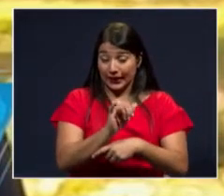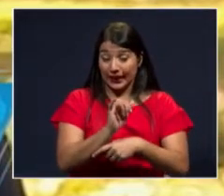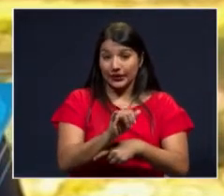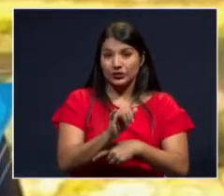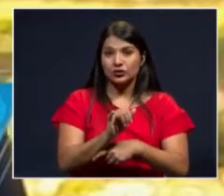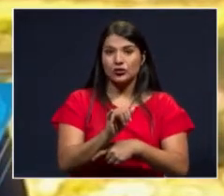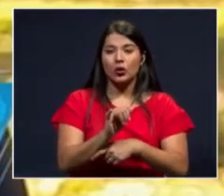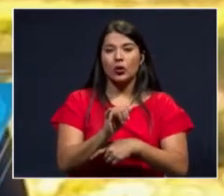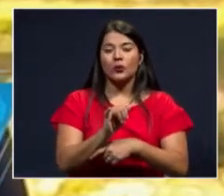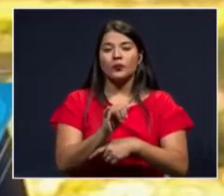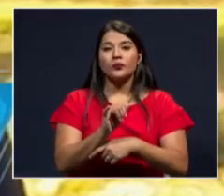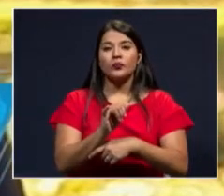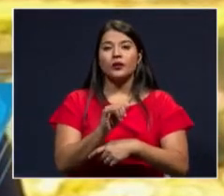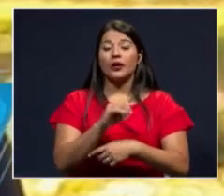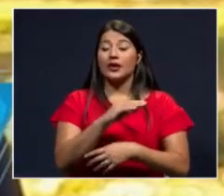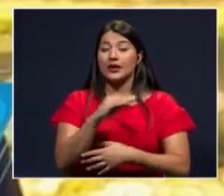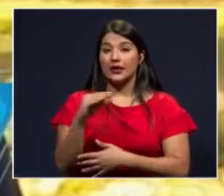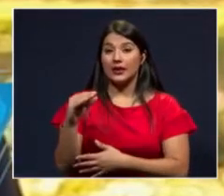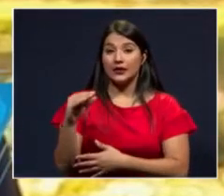acusándola.